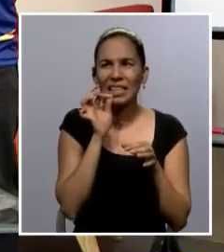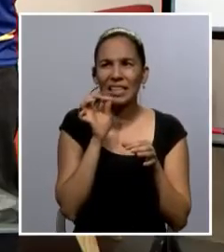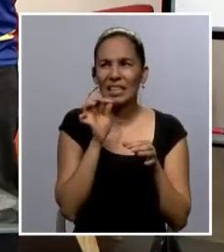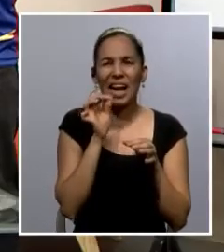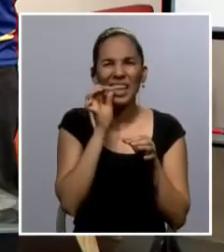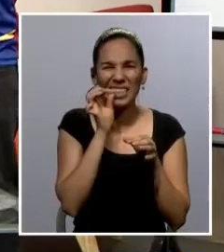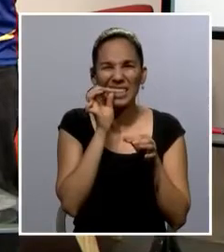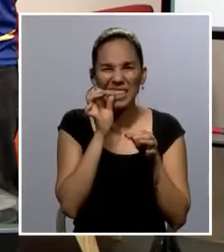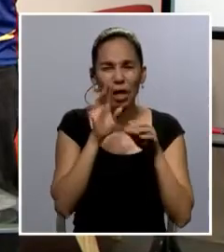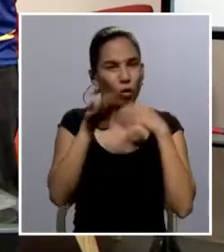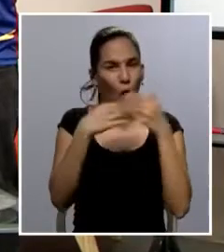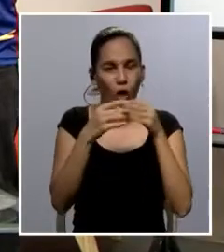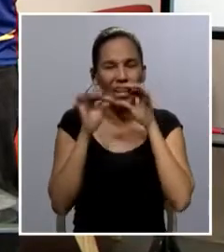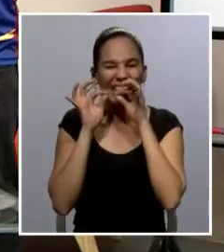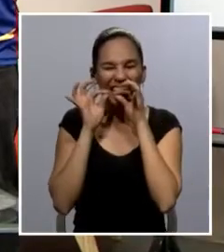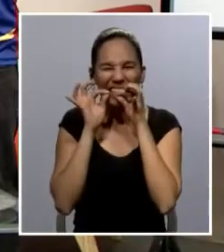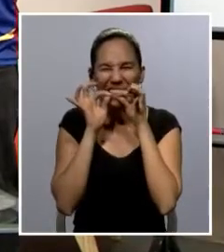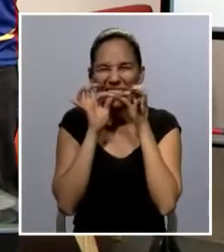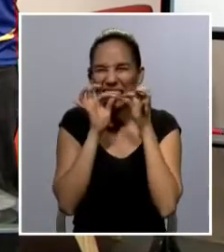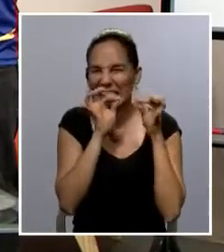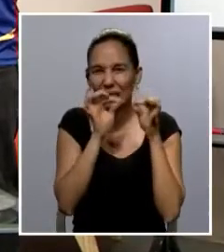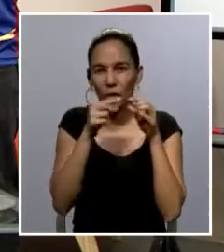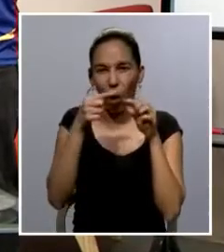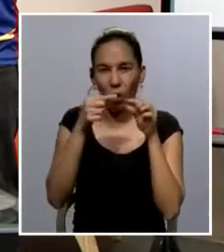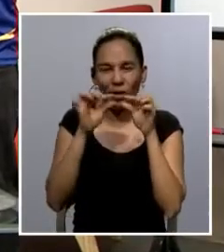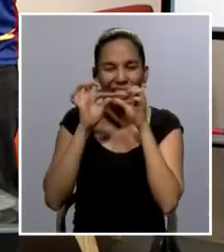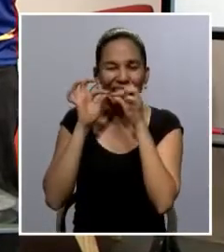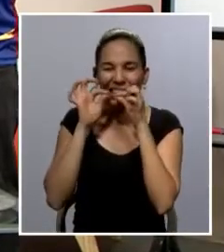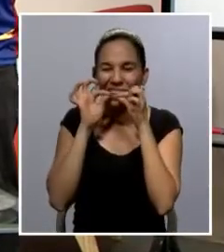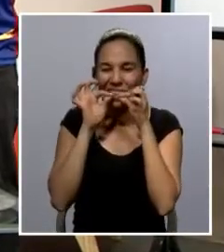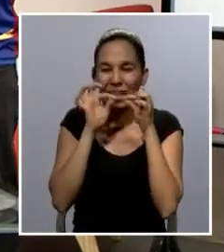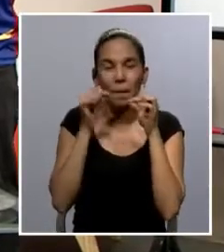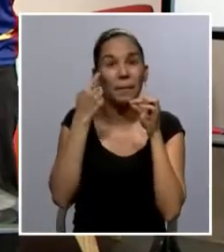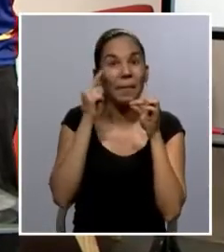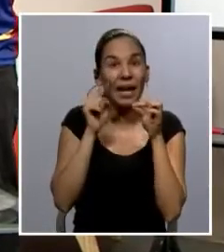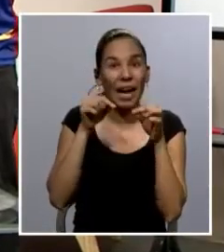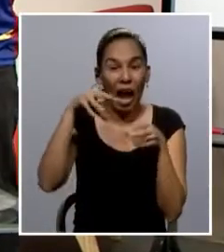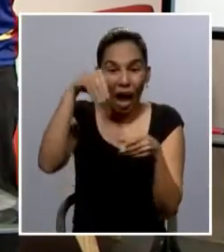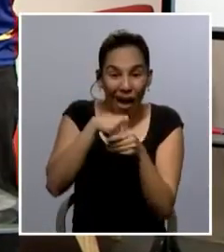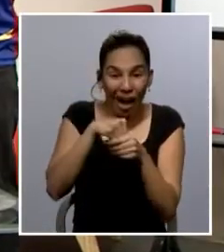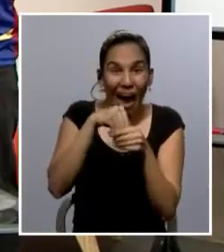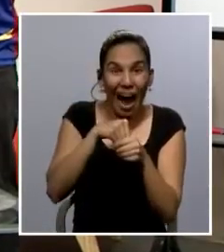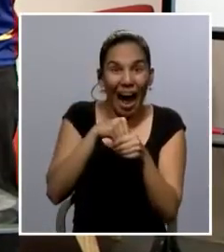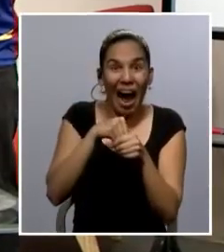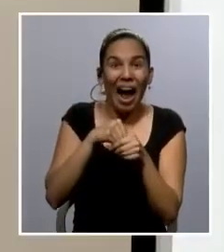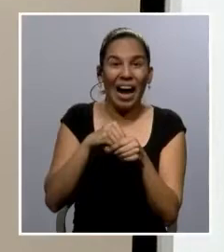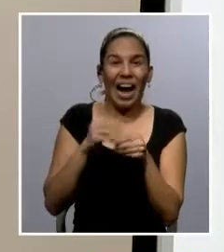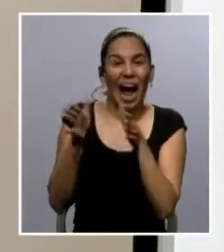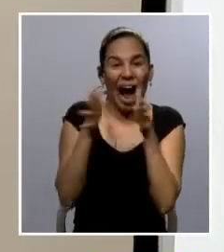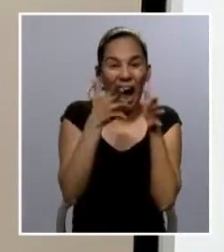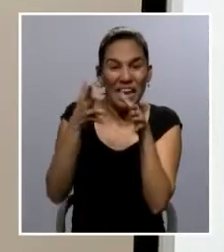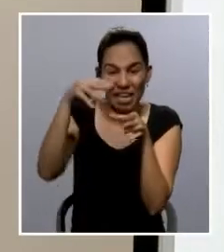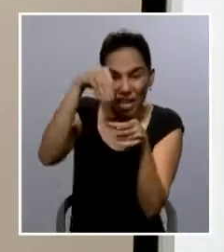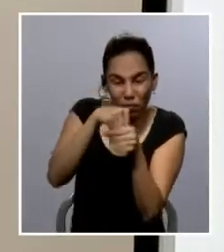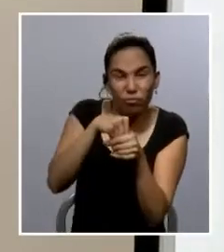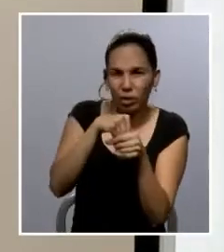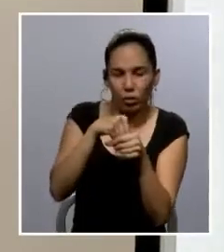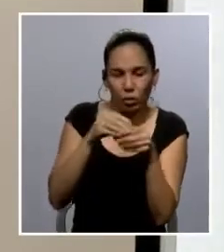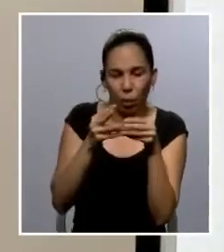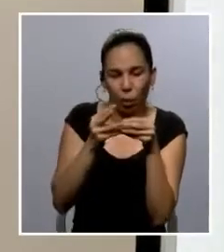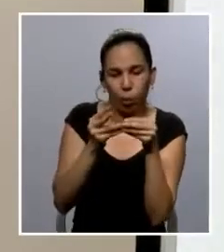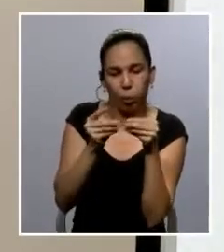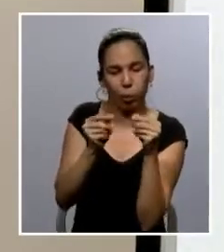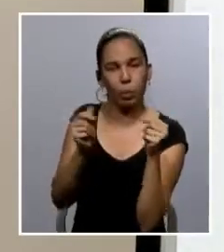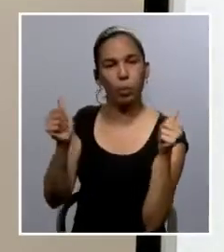¿Todo o una parte? No, lo mordí todo porque necesito explotar las cápsulas de aire internas. Ajá. Ya le voy a explicar en la pizarra. Cuando